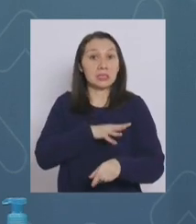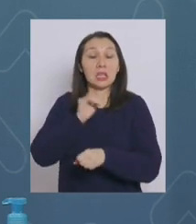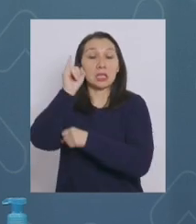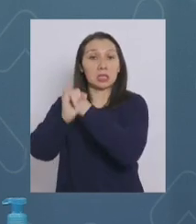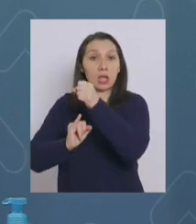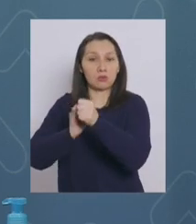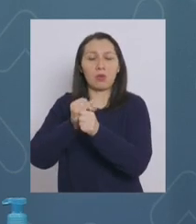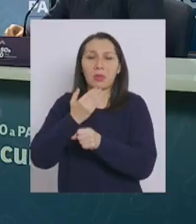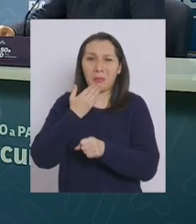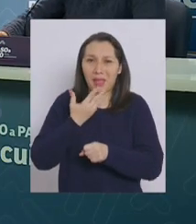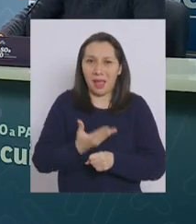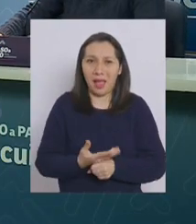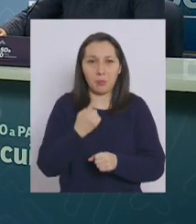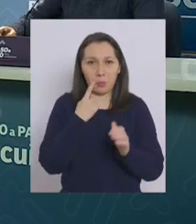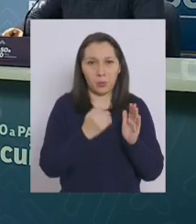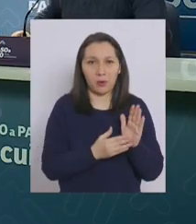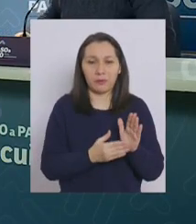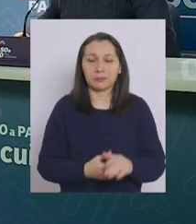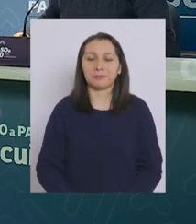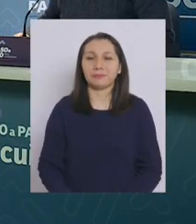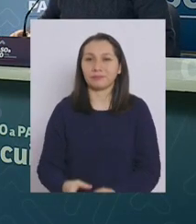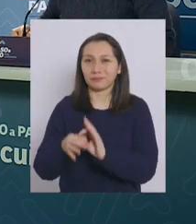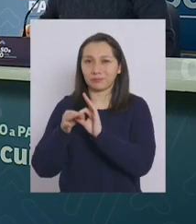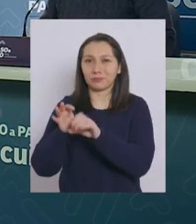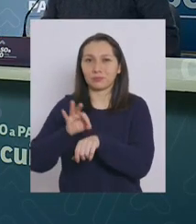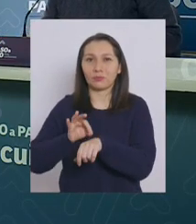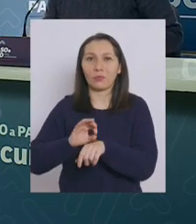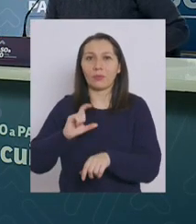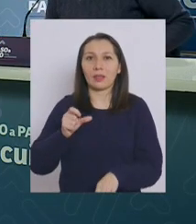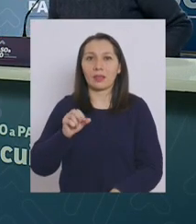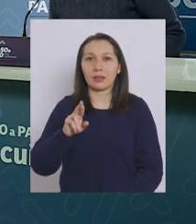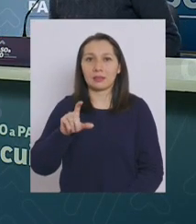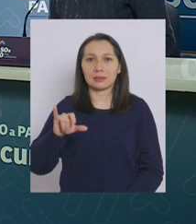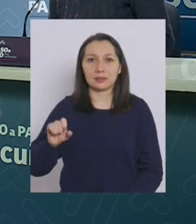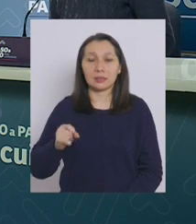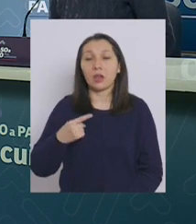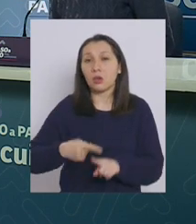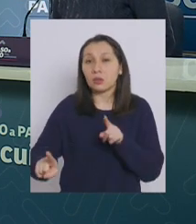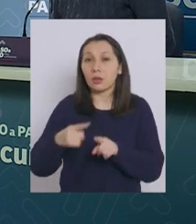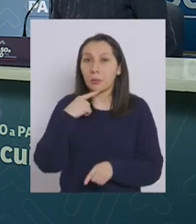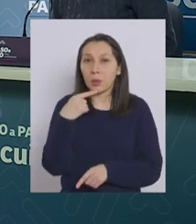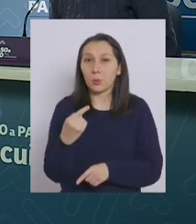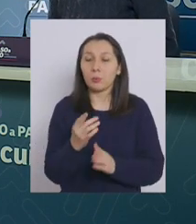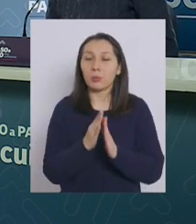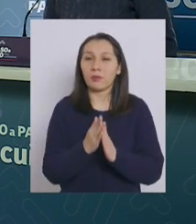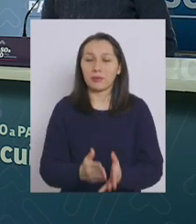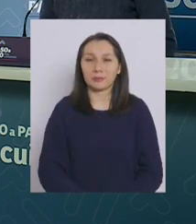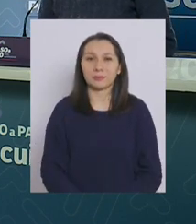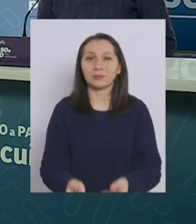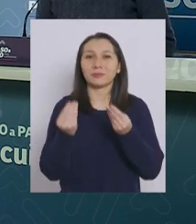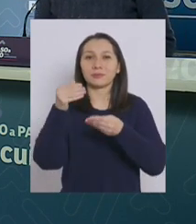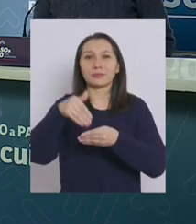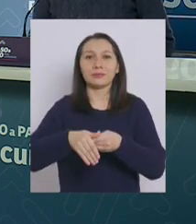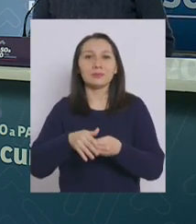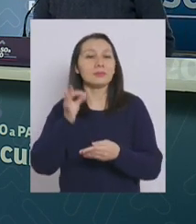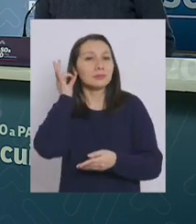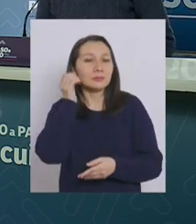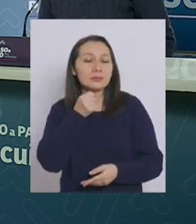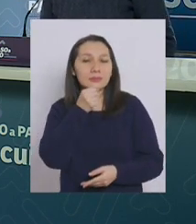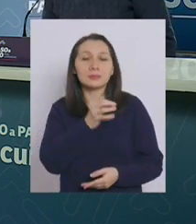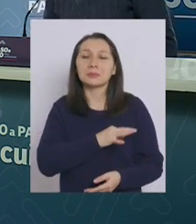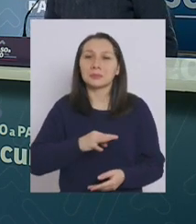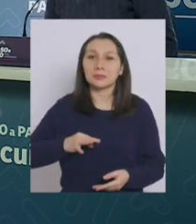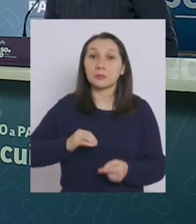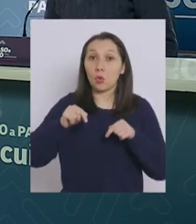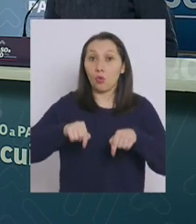internacional. Muchas gracias, doctor García. Pasamos a la siguiente pregunta, por favor. Buenas tardes, sí,